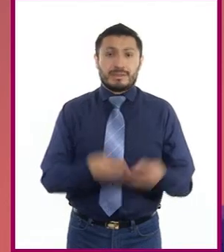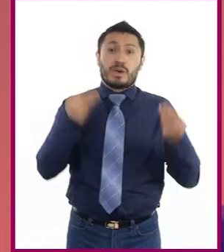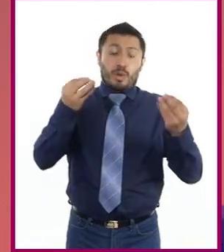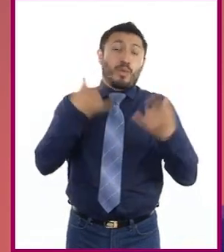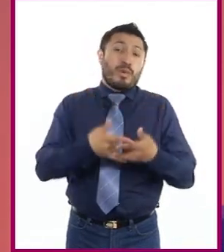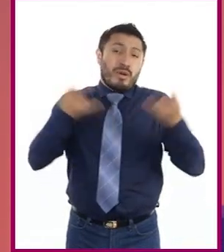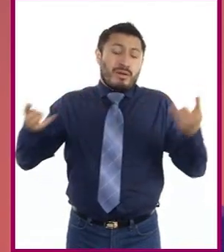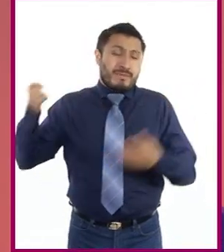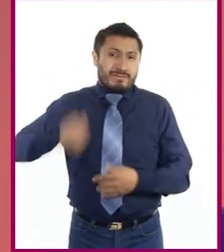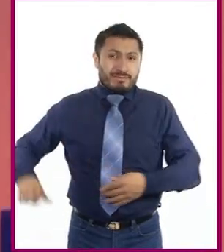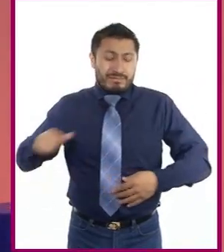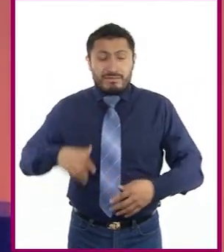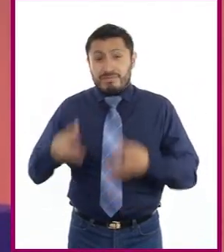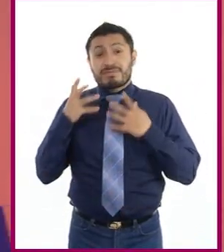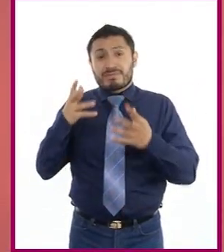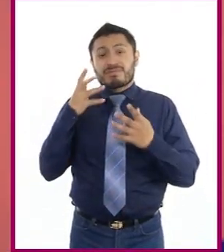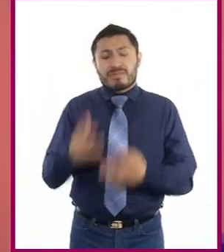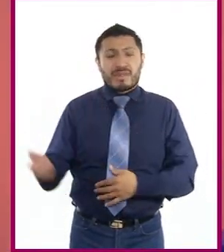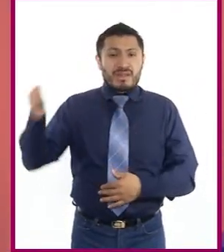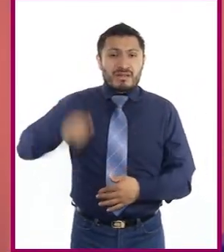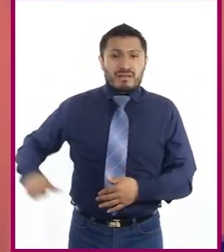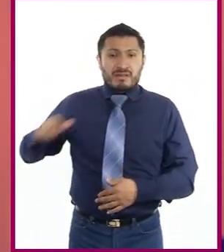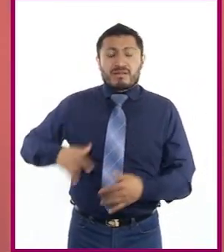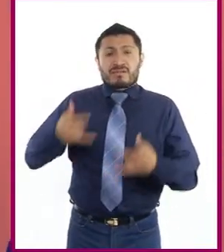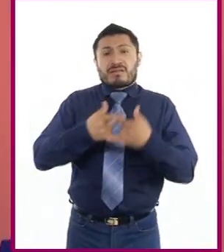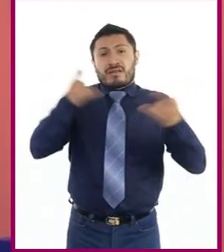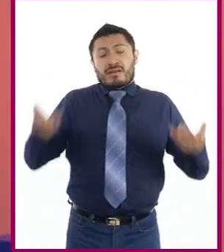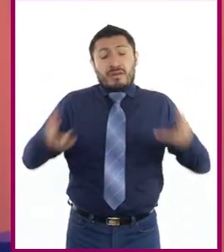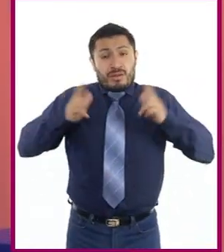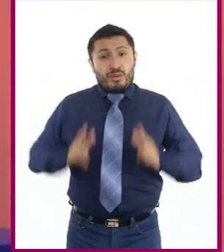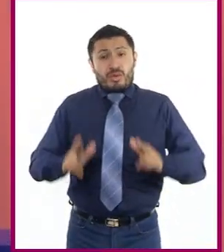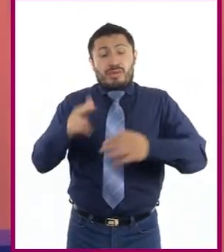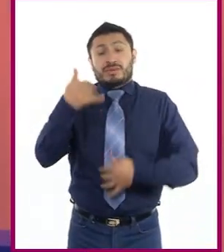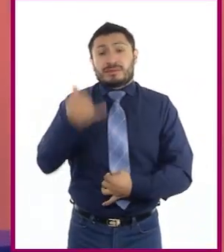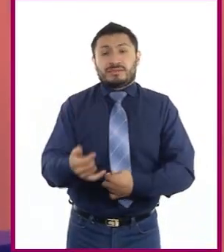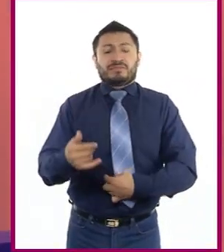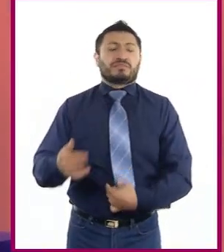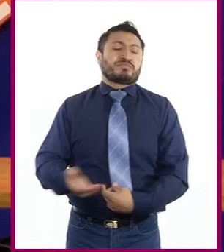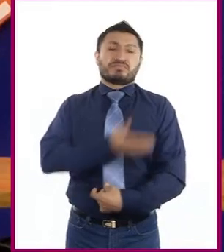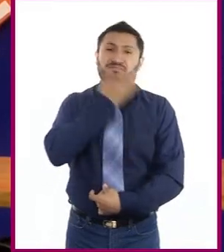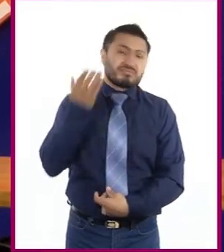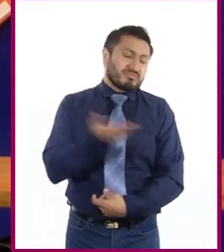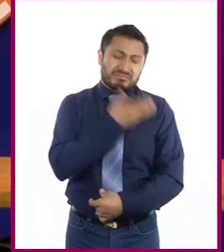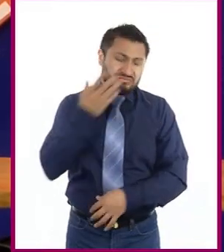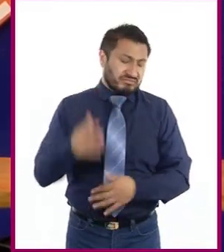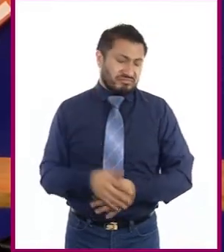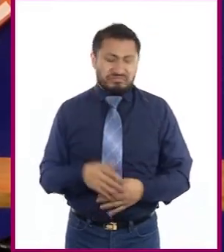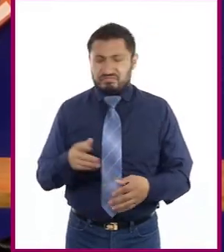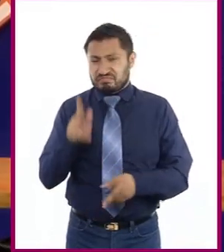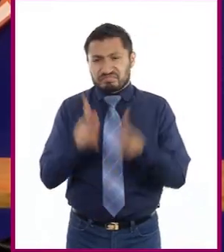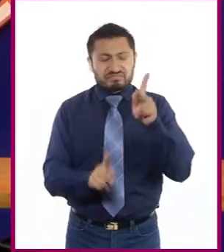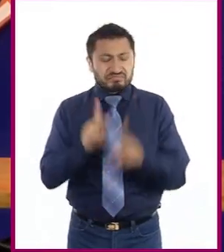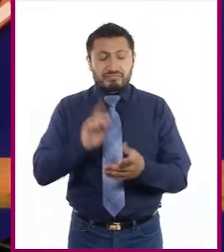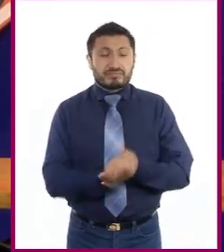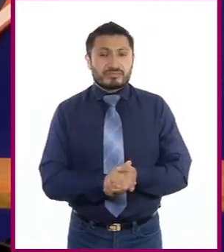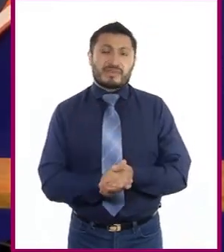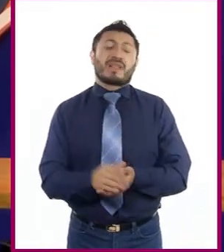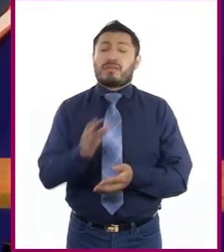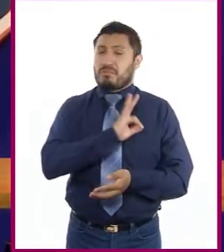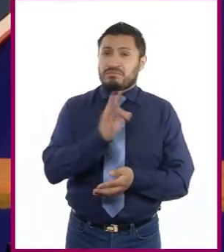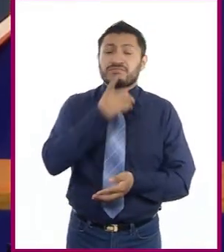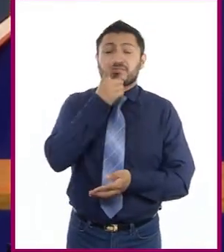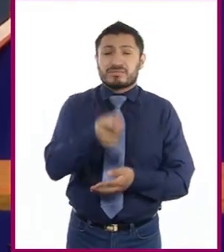la época estaban inspiradas en antiguas leyendas heroicas y relatos populares. Sí, y puedo mencionar que